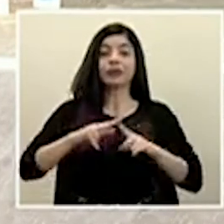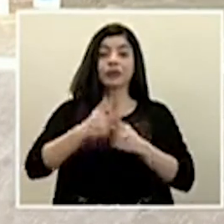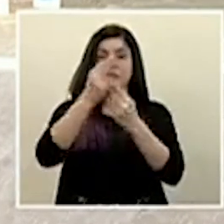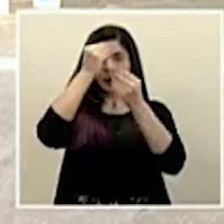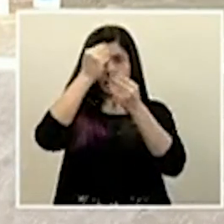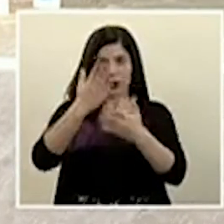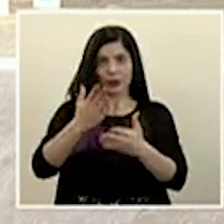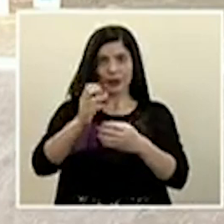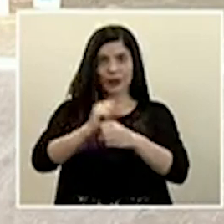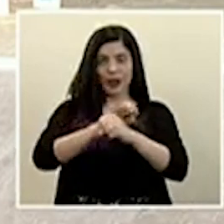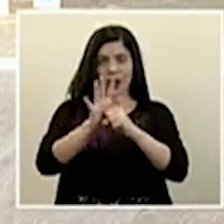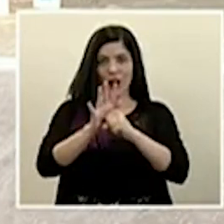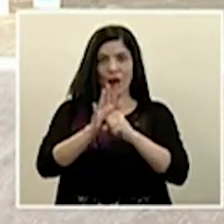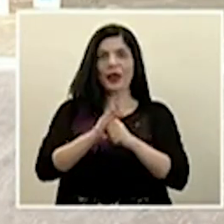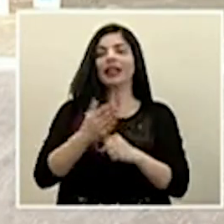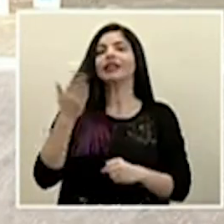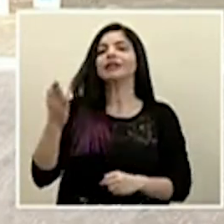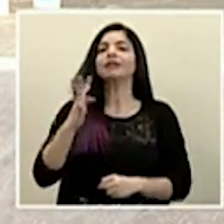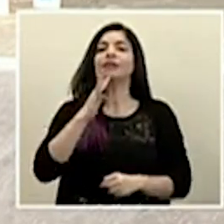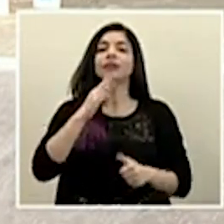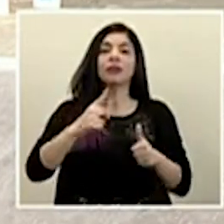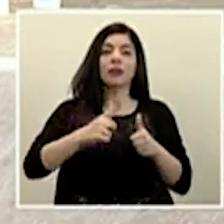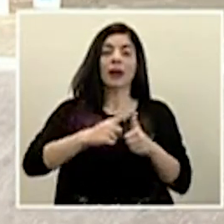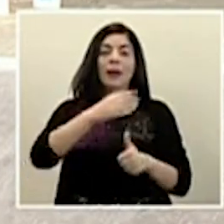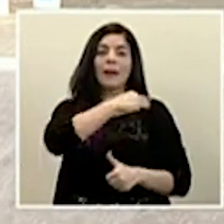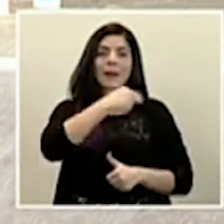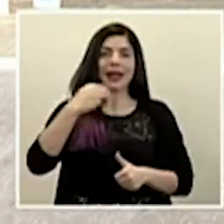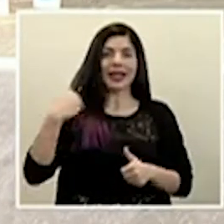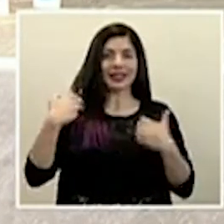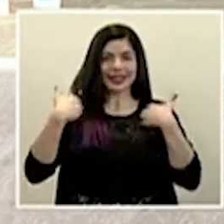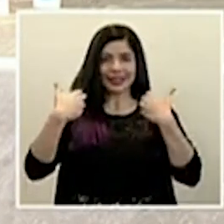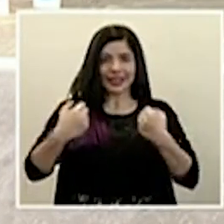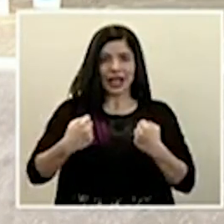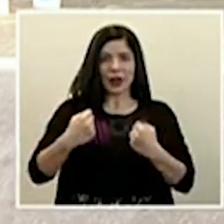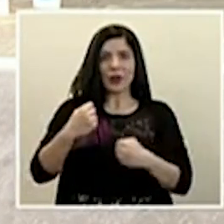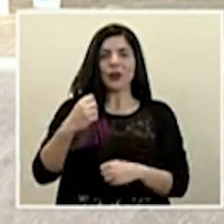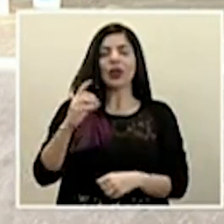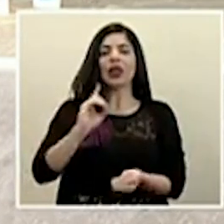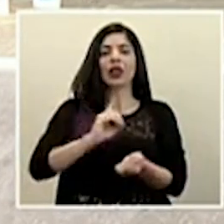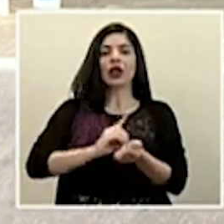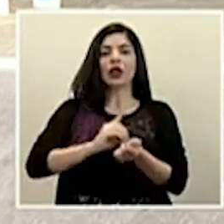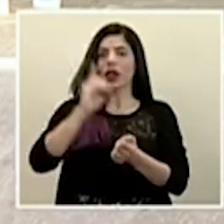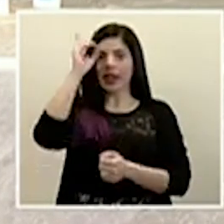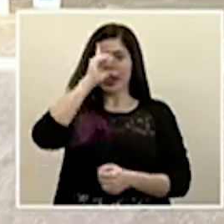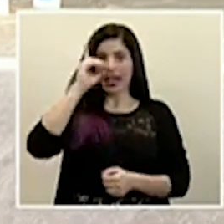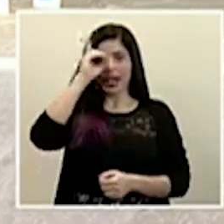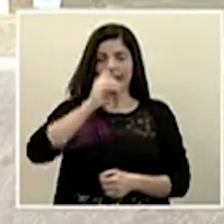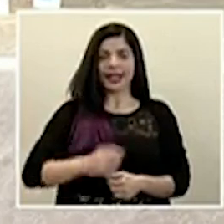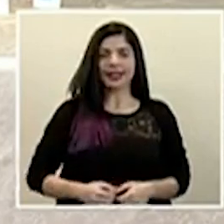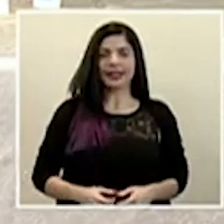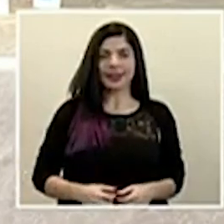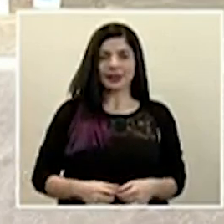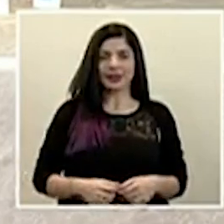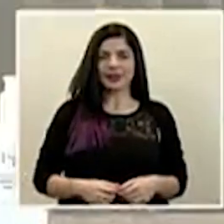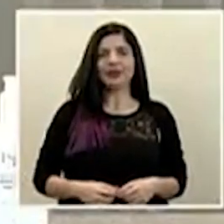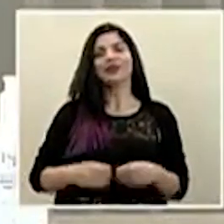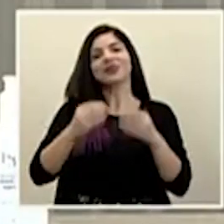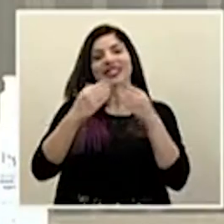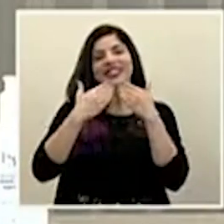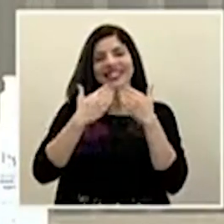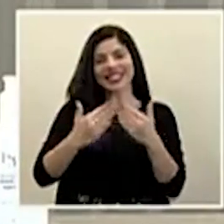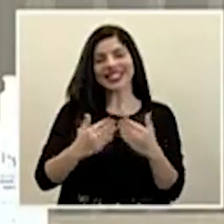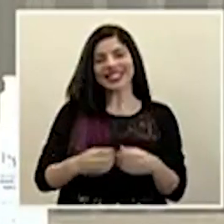reporte COVID-19. Cedemos la palabra al ministro de Salud, el doctor Daniel Salas. Muchas